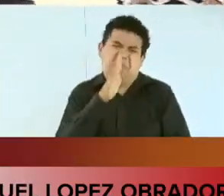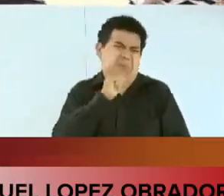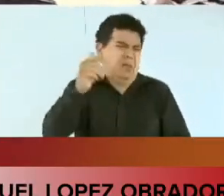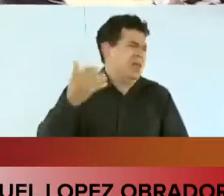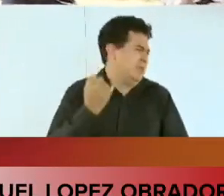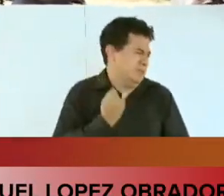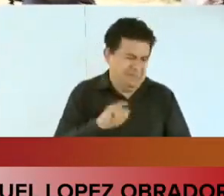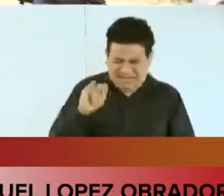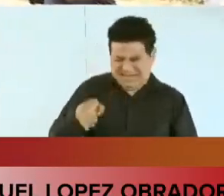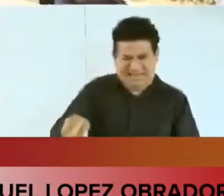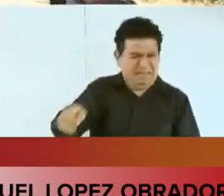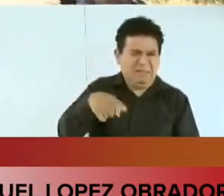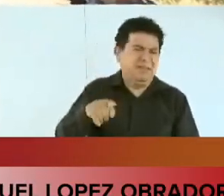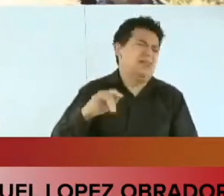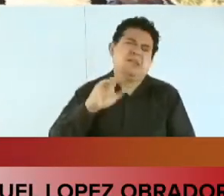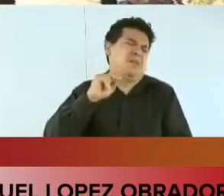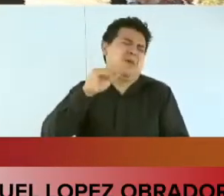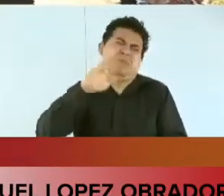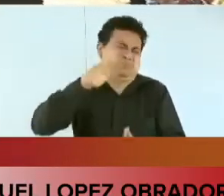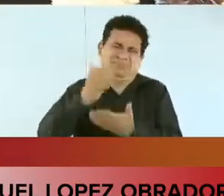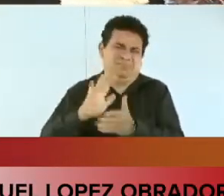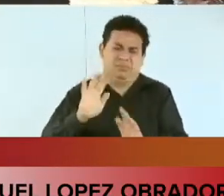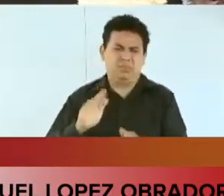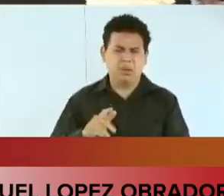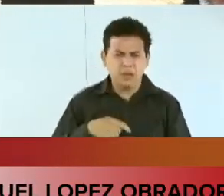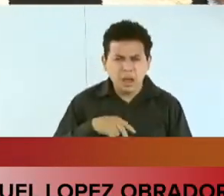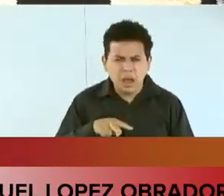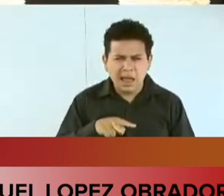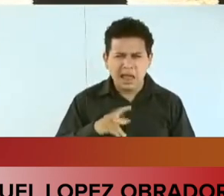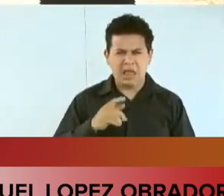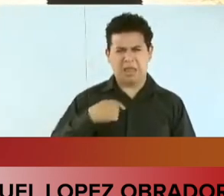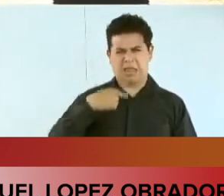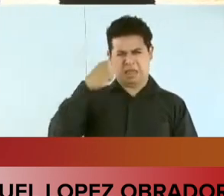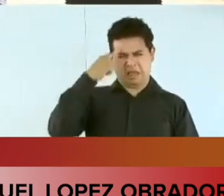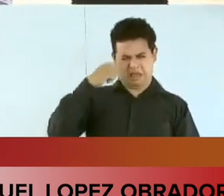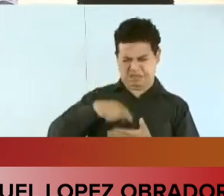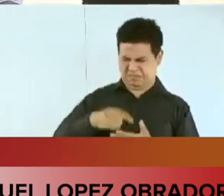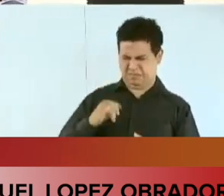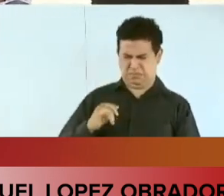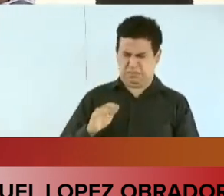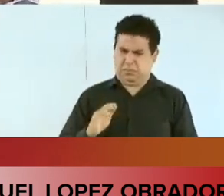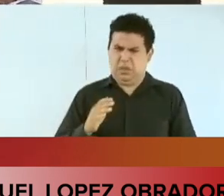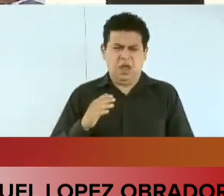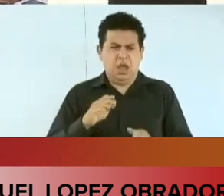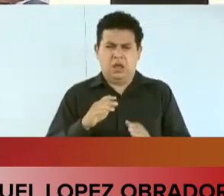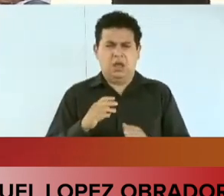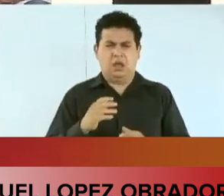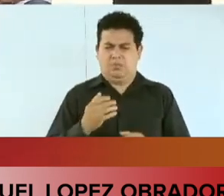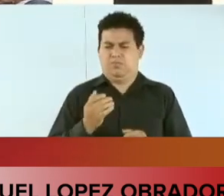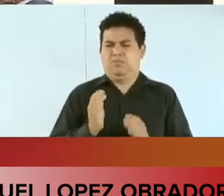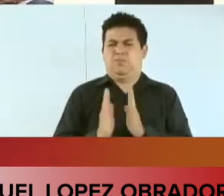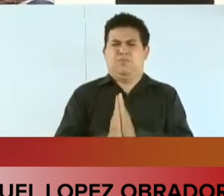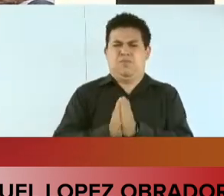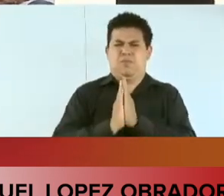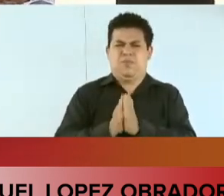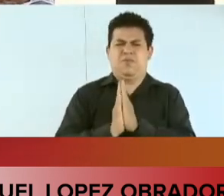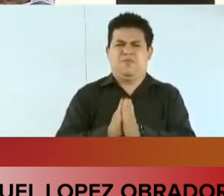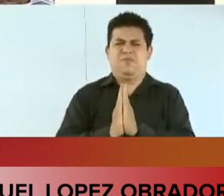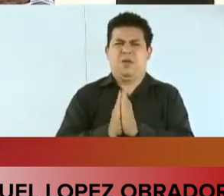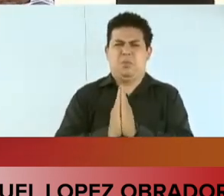pueden hacer un camino. Imagínense cómo no van a poder hacer un camino los